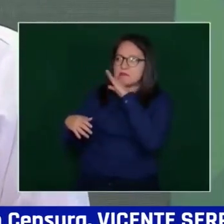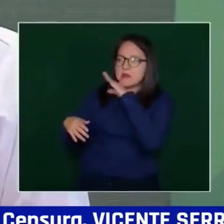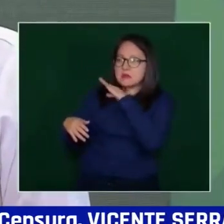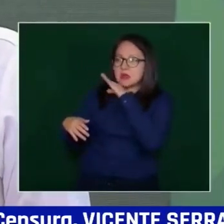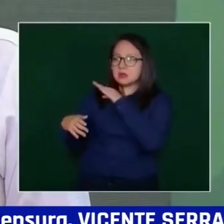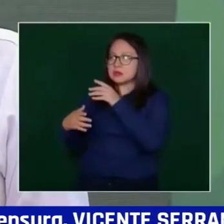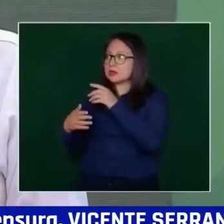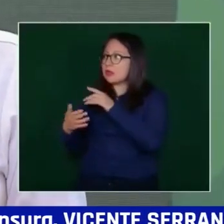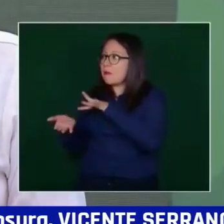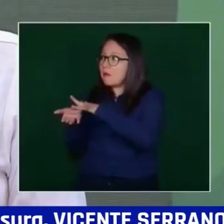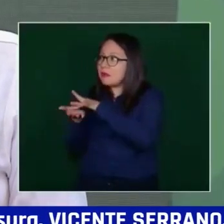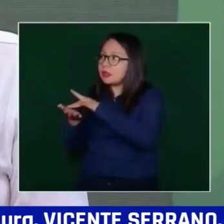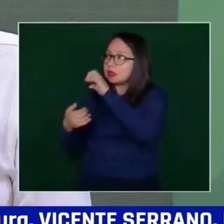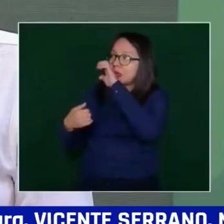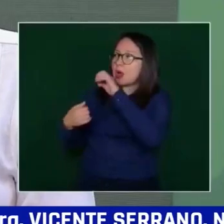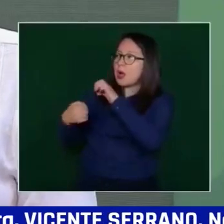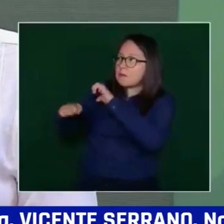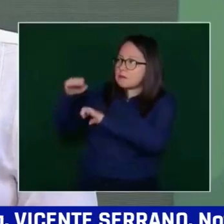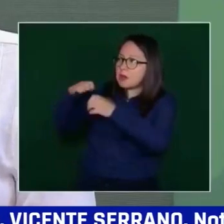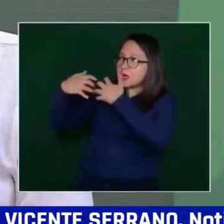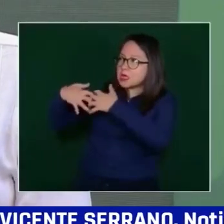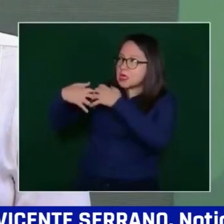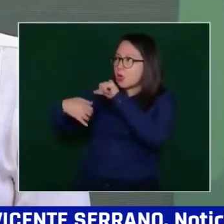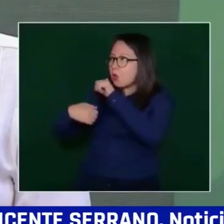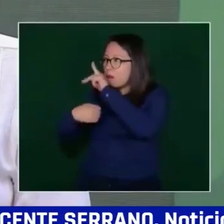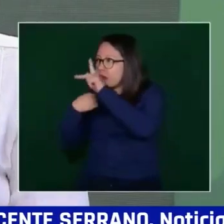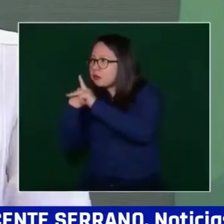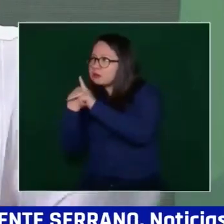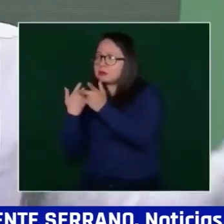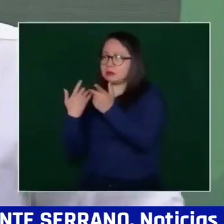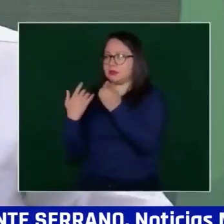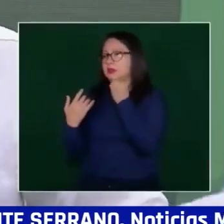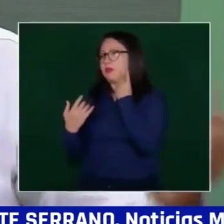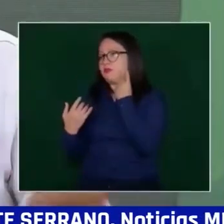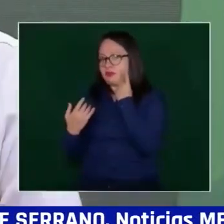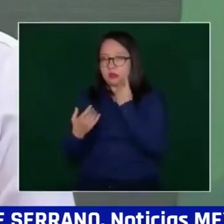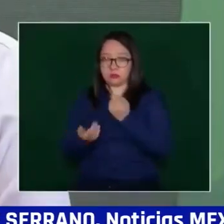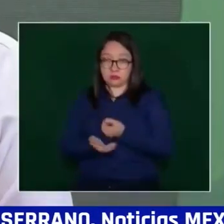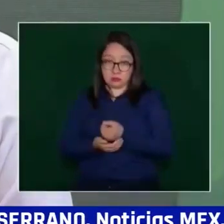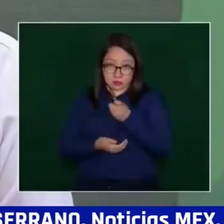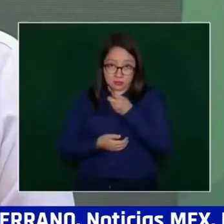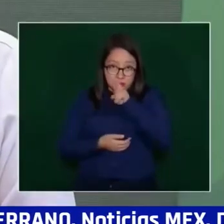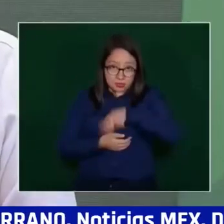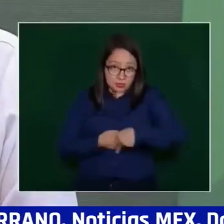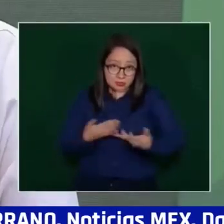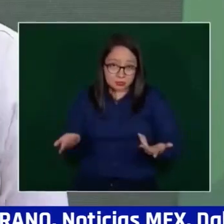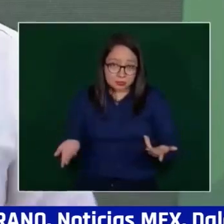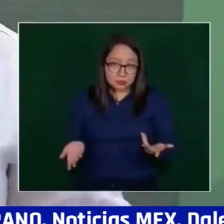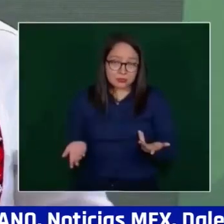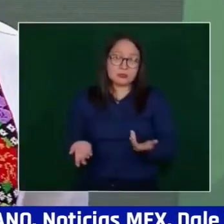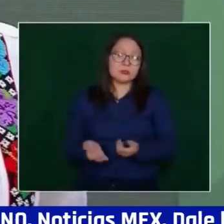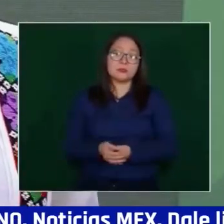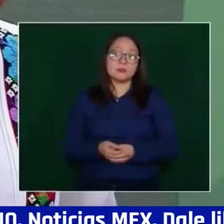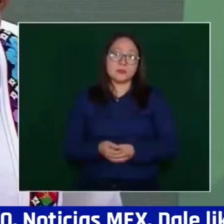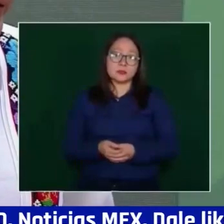apoyando a empresas extranjeras, legisladores, que es la verdad.